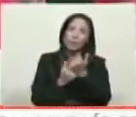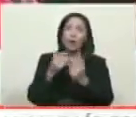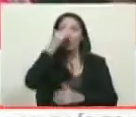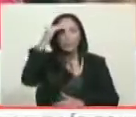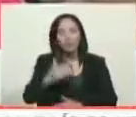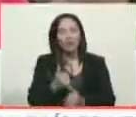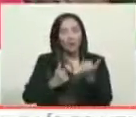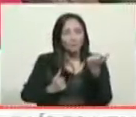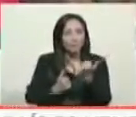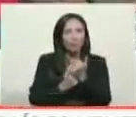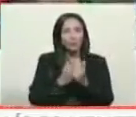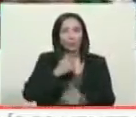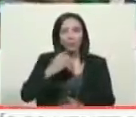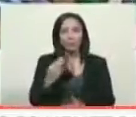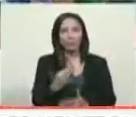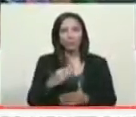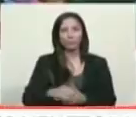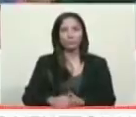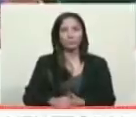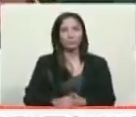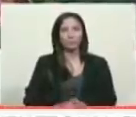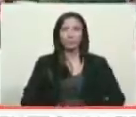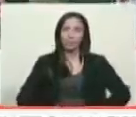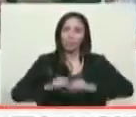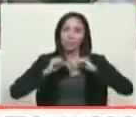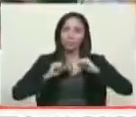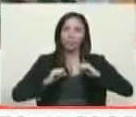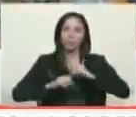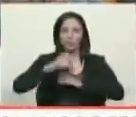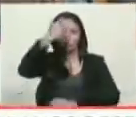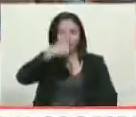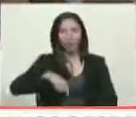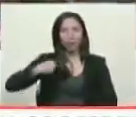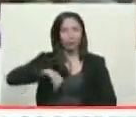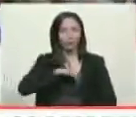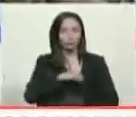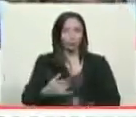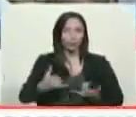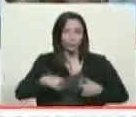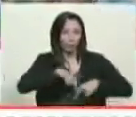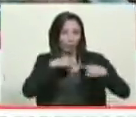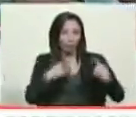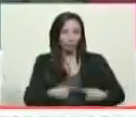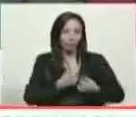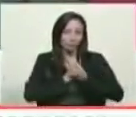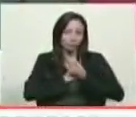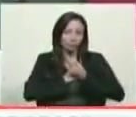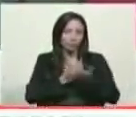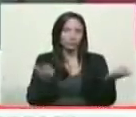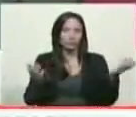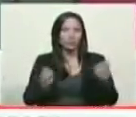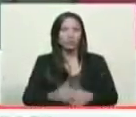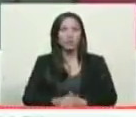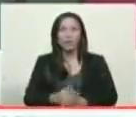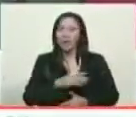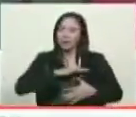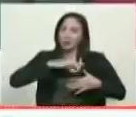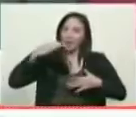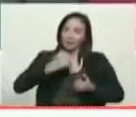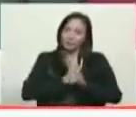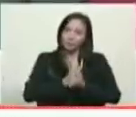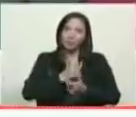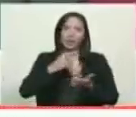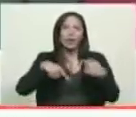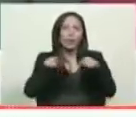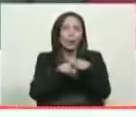Nacional Bolivariana. Que nos pongamos nosotros el corazón de acero que nos pongamos nosotros en el alma y en el